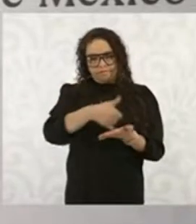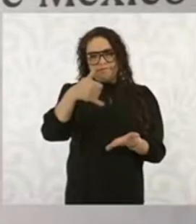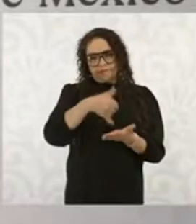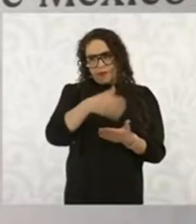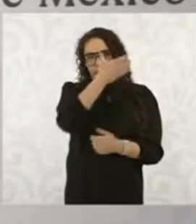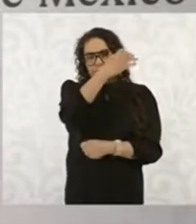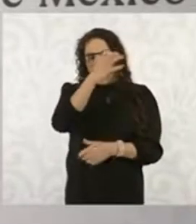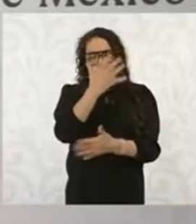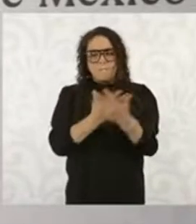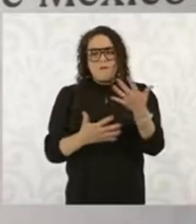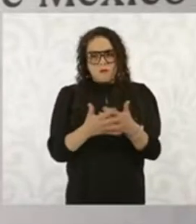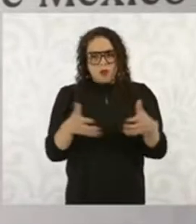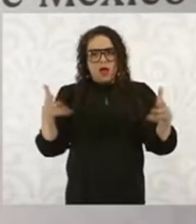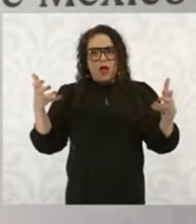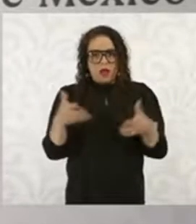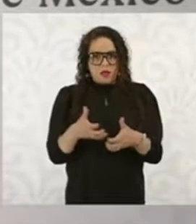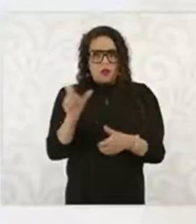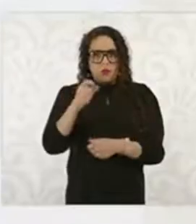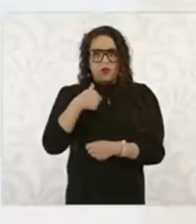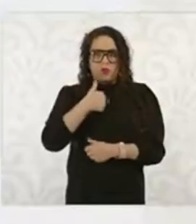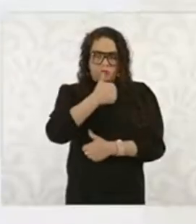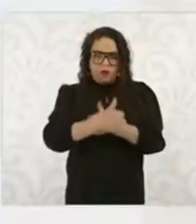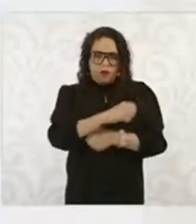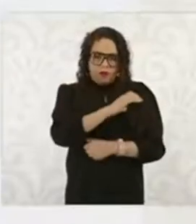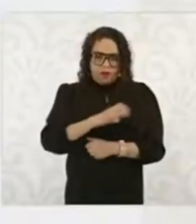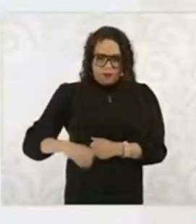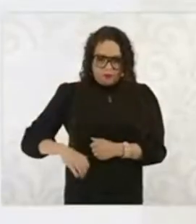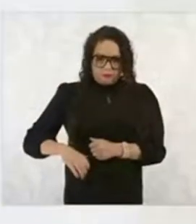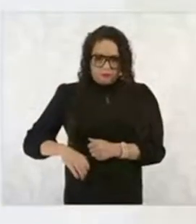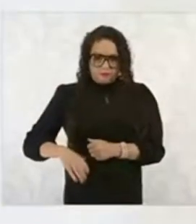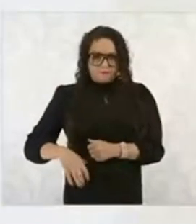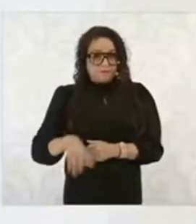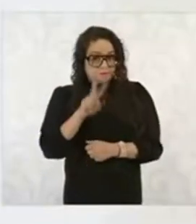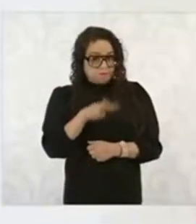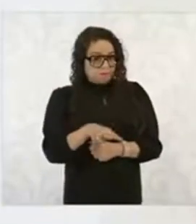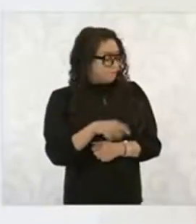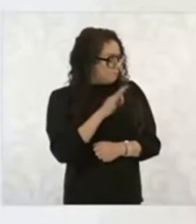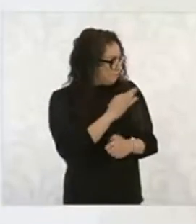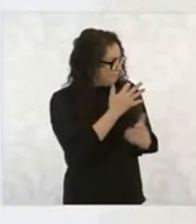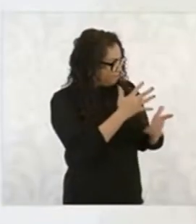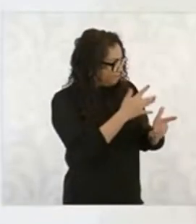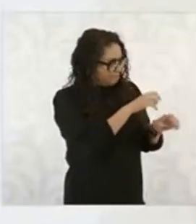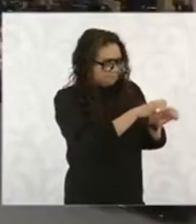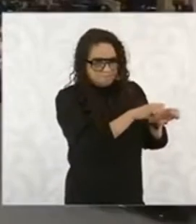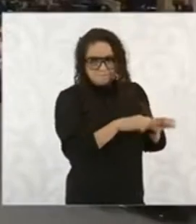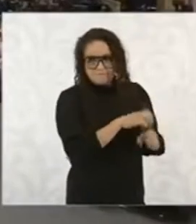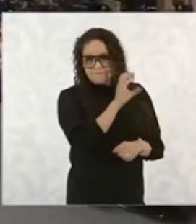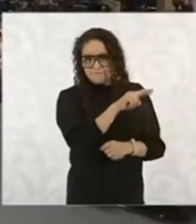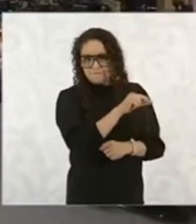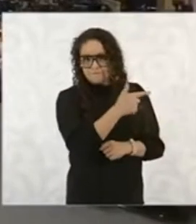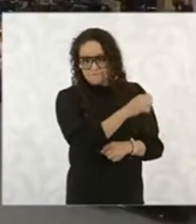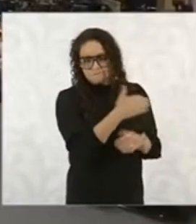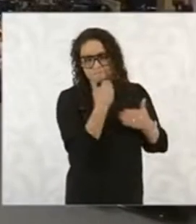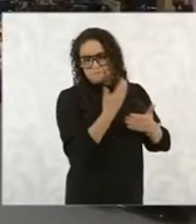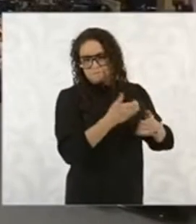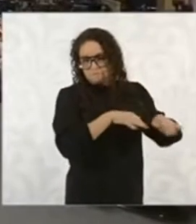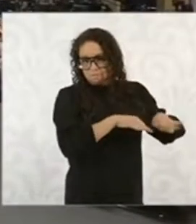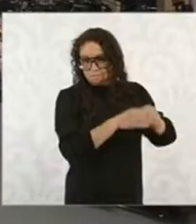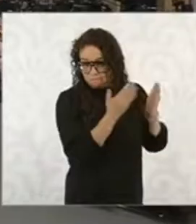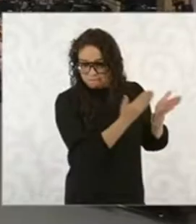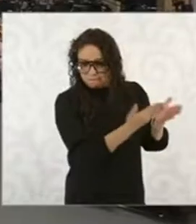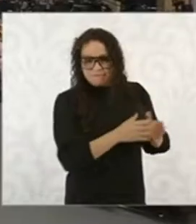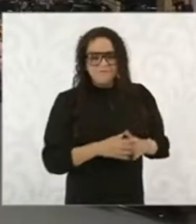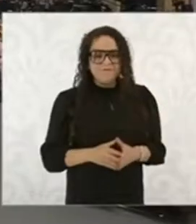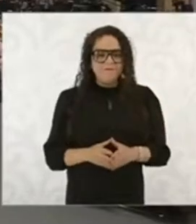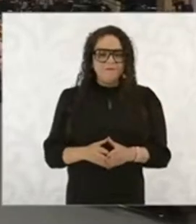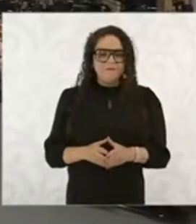pequeños. Entonces es muy importante y felicidades al equipo de la Conagua. Bueno, ahora sí vamos